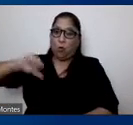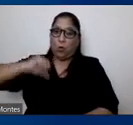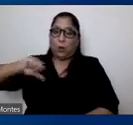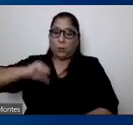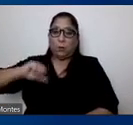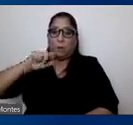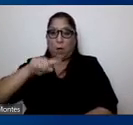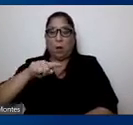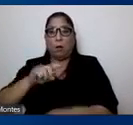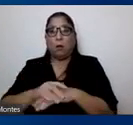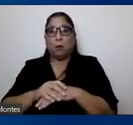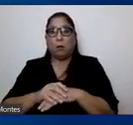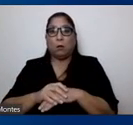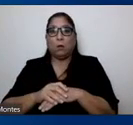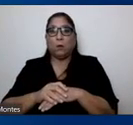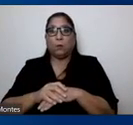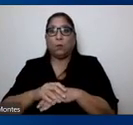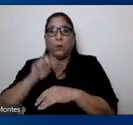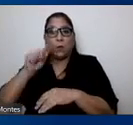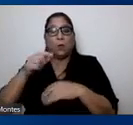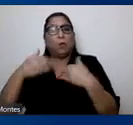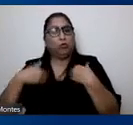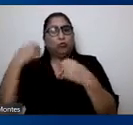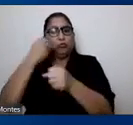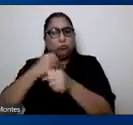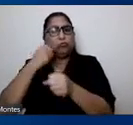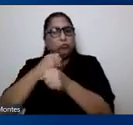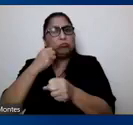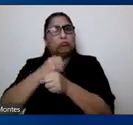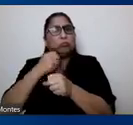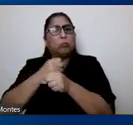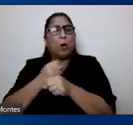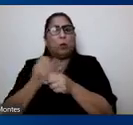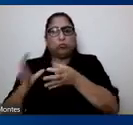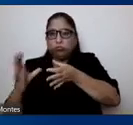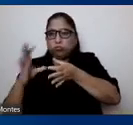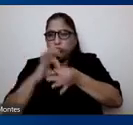alcaldesa, y pues tuvo una labor de